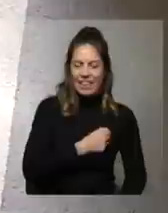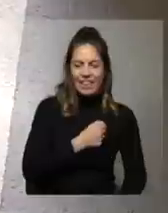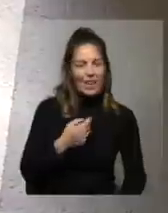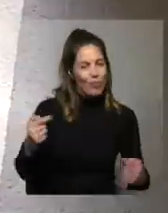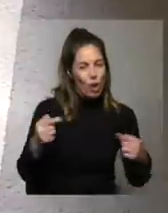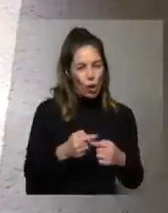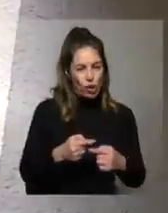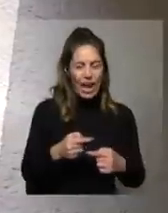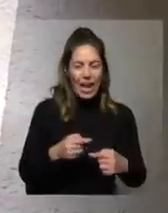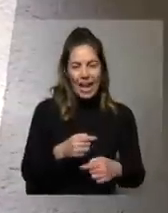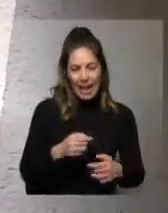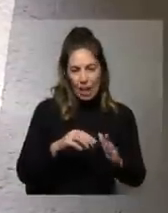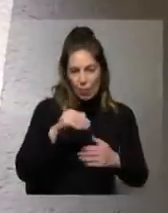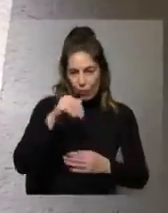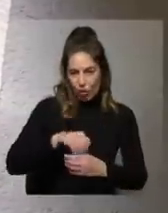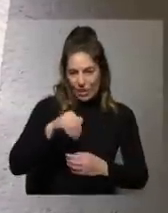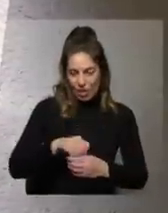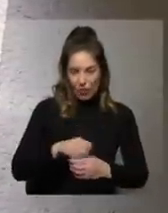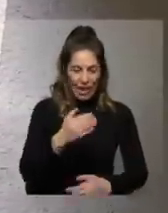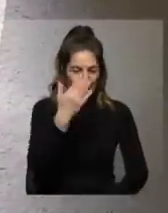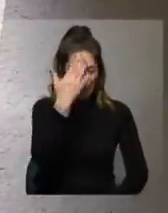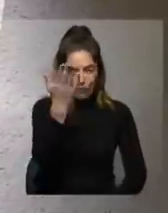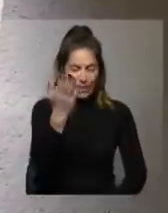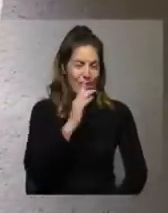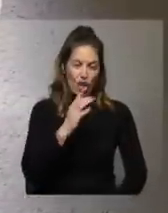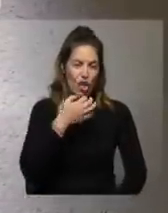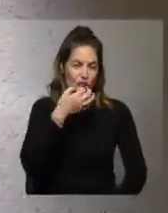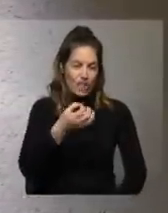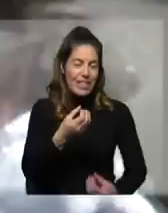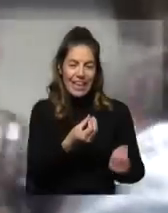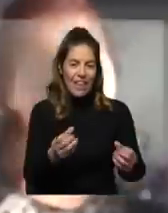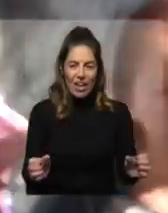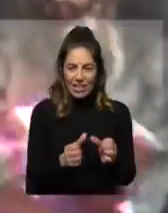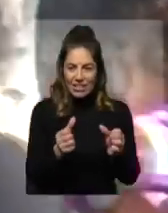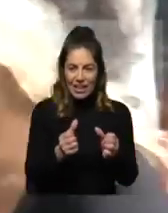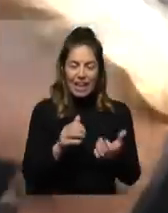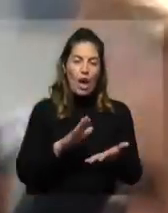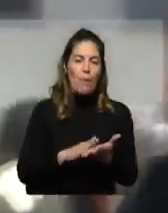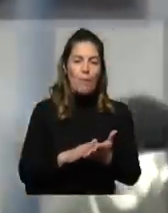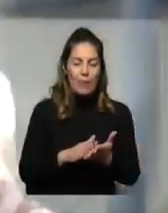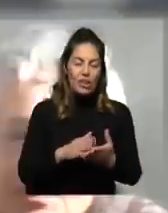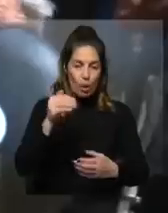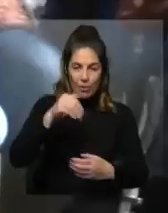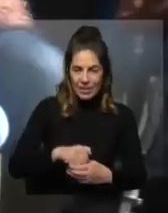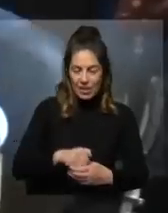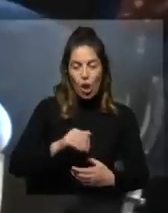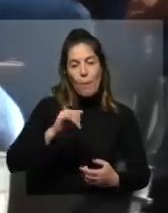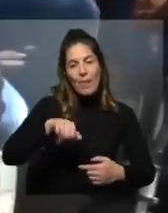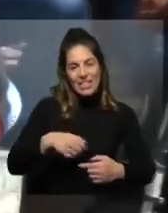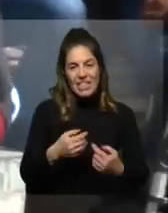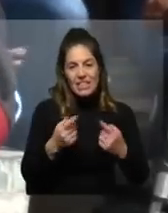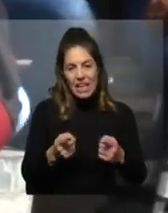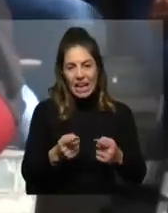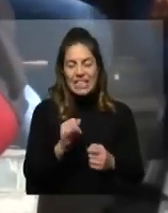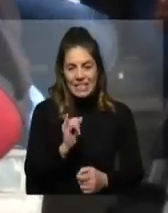contra la iniciativa en este sentido el frente amplio aún no definió Cuál será su posición con respecto a la consulta popular Más allá de que ya tenga definido